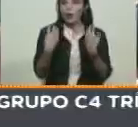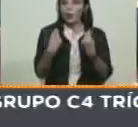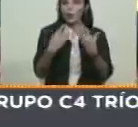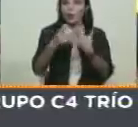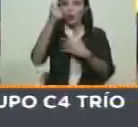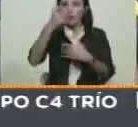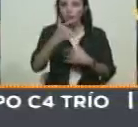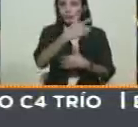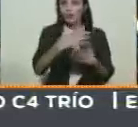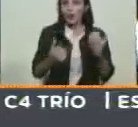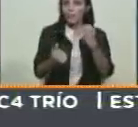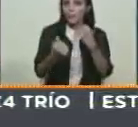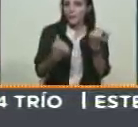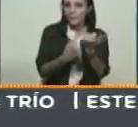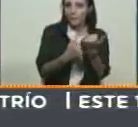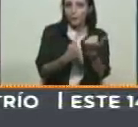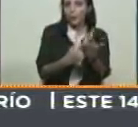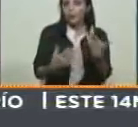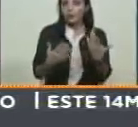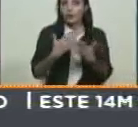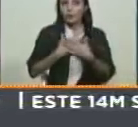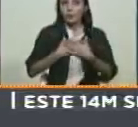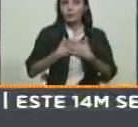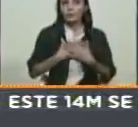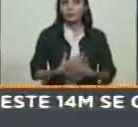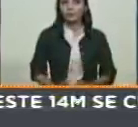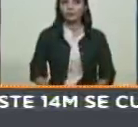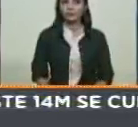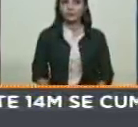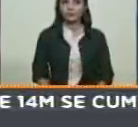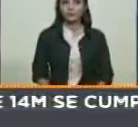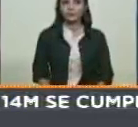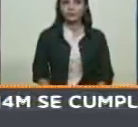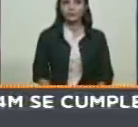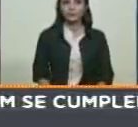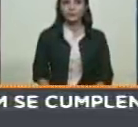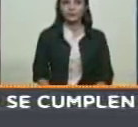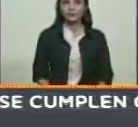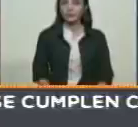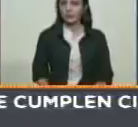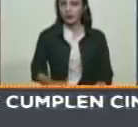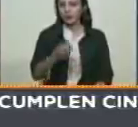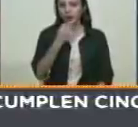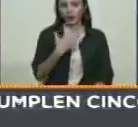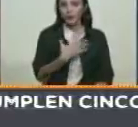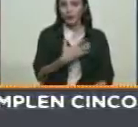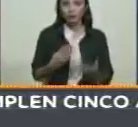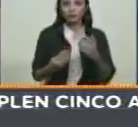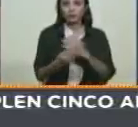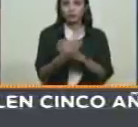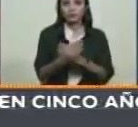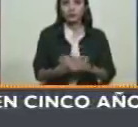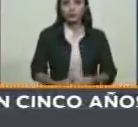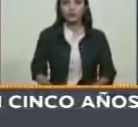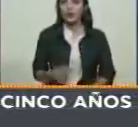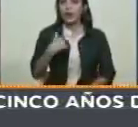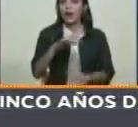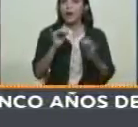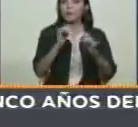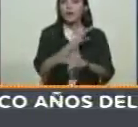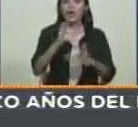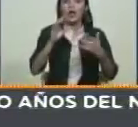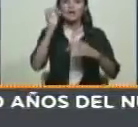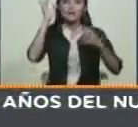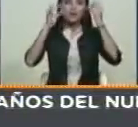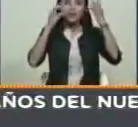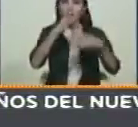cuenta lo poeta y lo bello que son ustedes compatriotas ahí mismo inventa una consigna a la